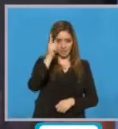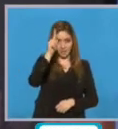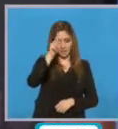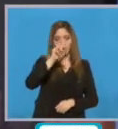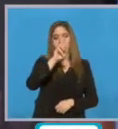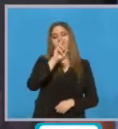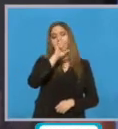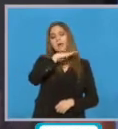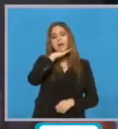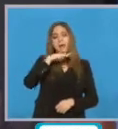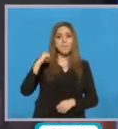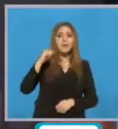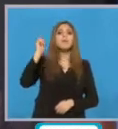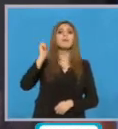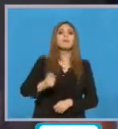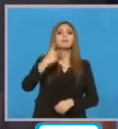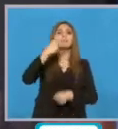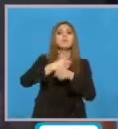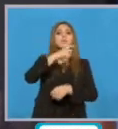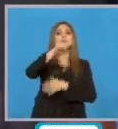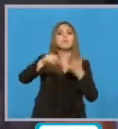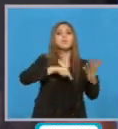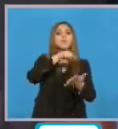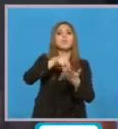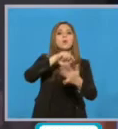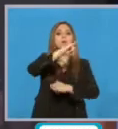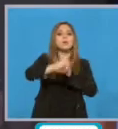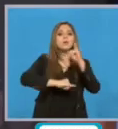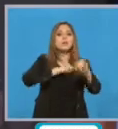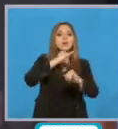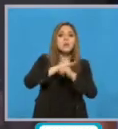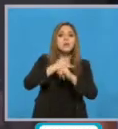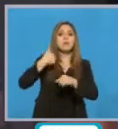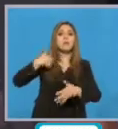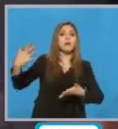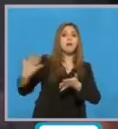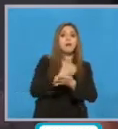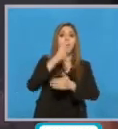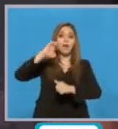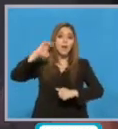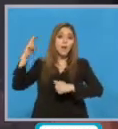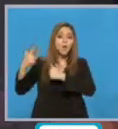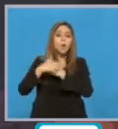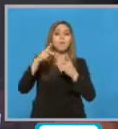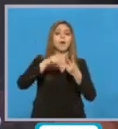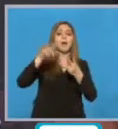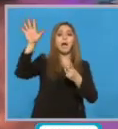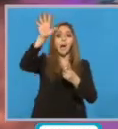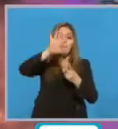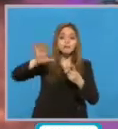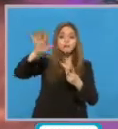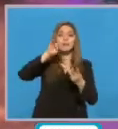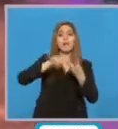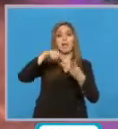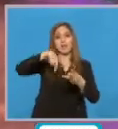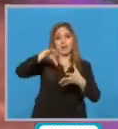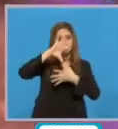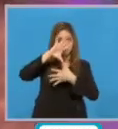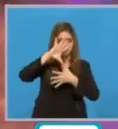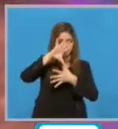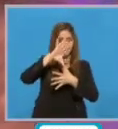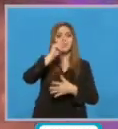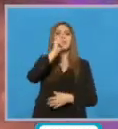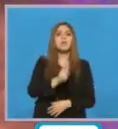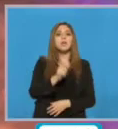Se logró el segundo lugar a nivel internacional, venciendo universidades de Europa, de Asia y de América. ¿Qué también. presentaron esa vez? Presentamos un dron